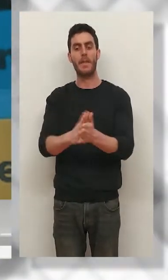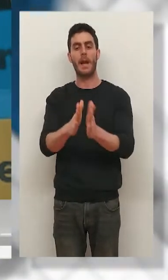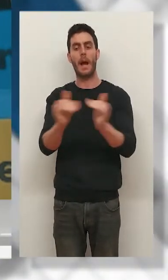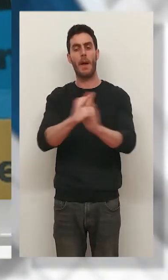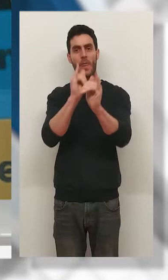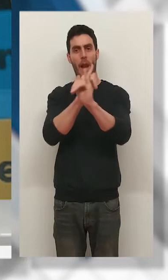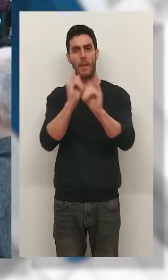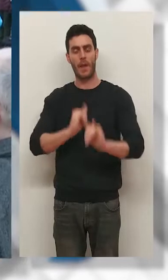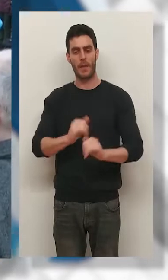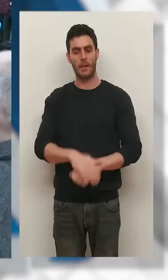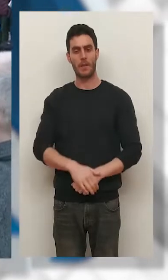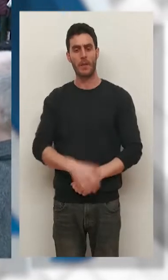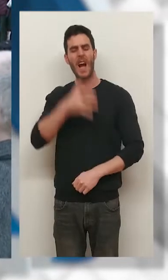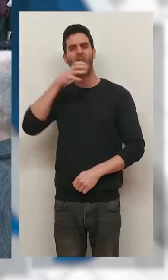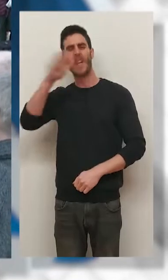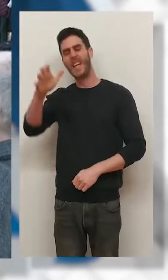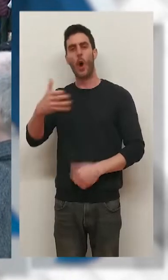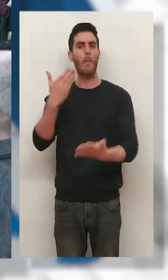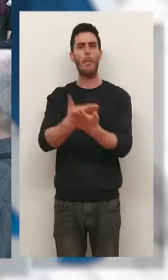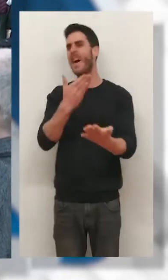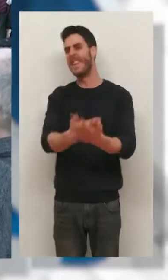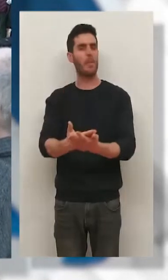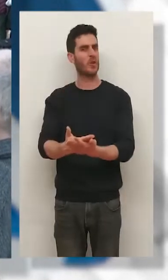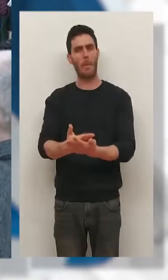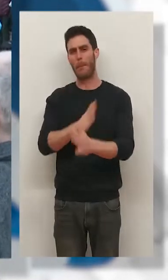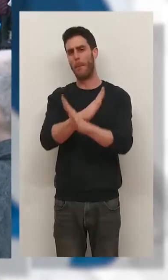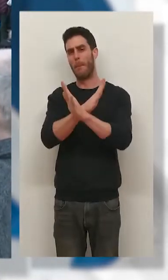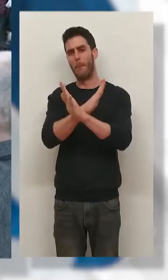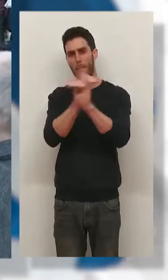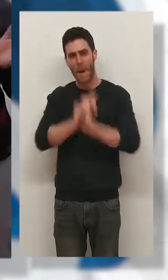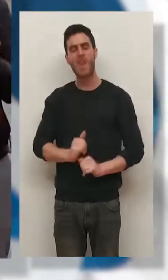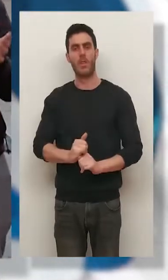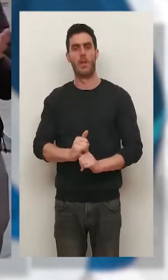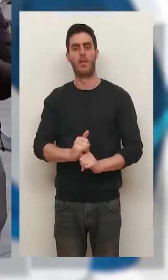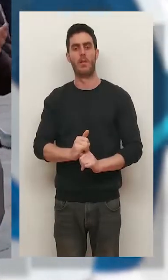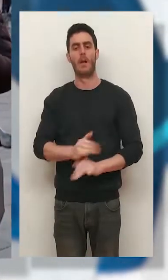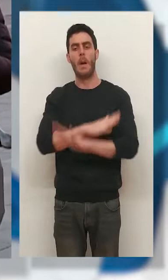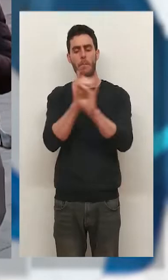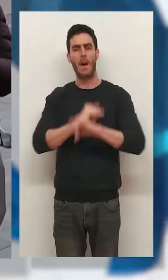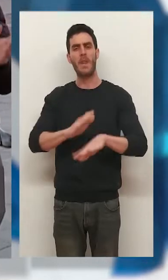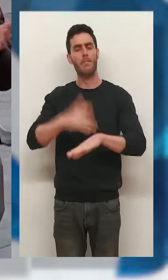paz. A gritos pedimos paz, paz para Ucrania.